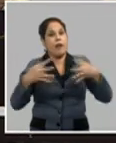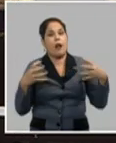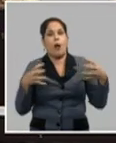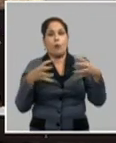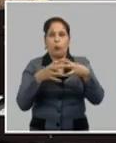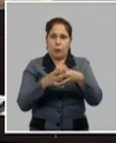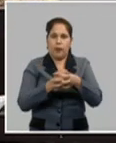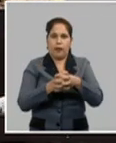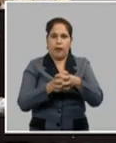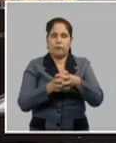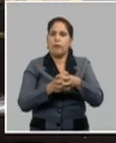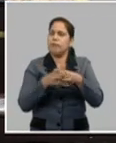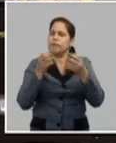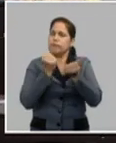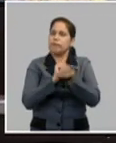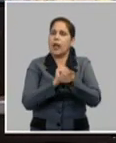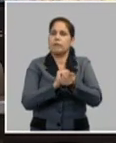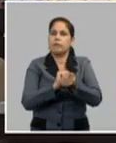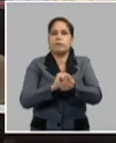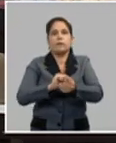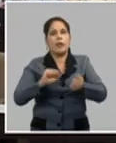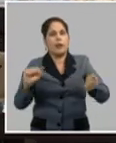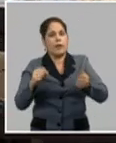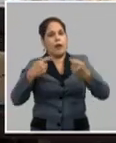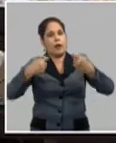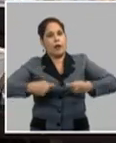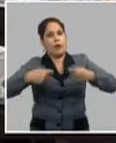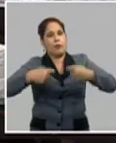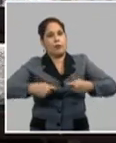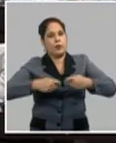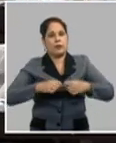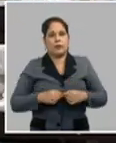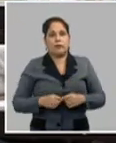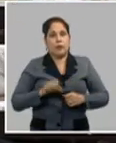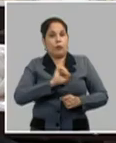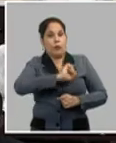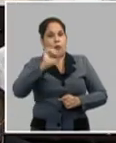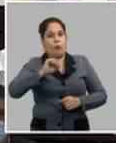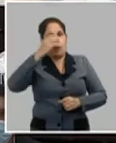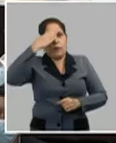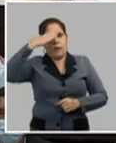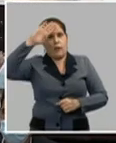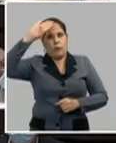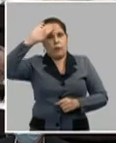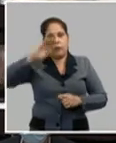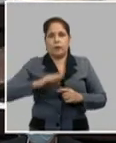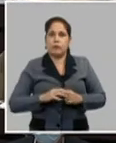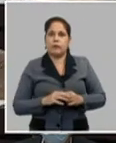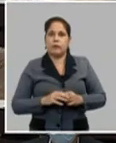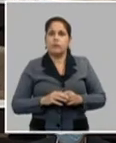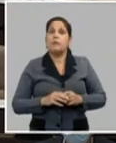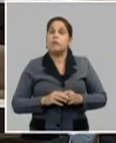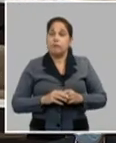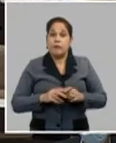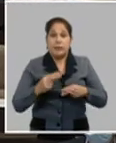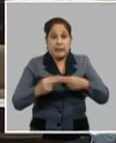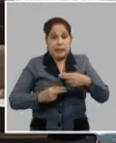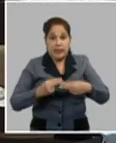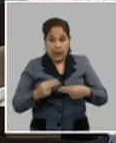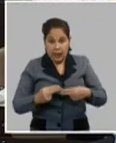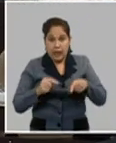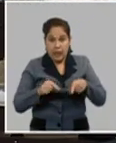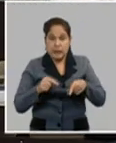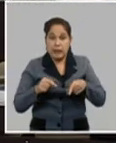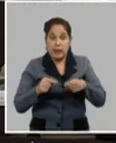unidad, la libertad y la justicia alcanzadas. Se materializó